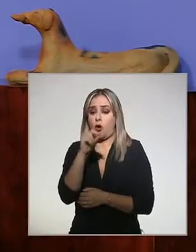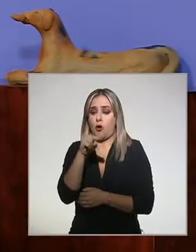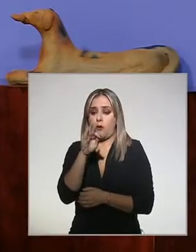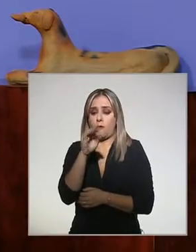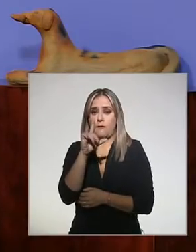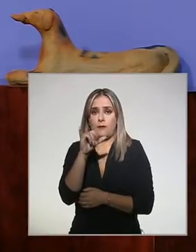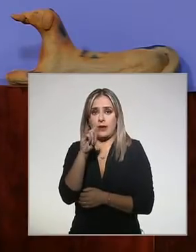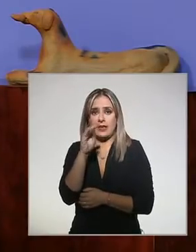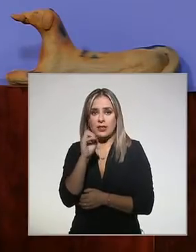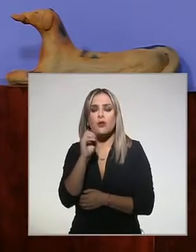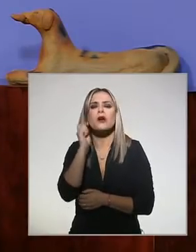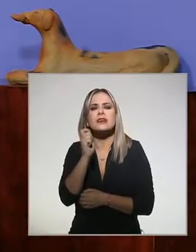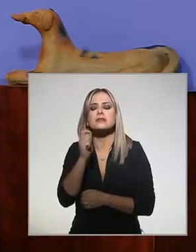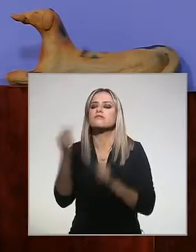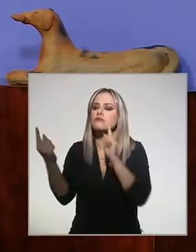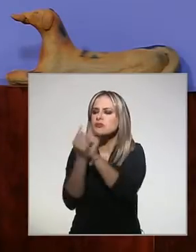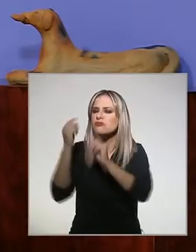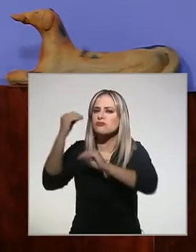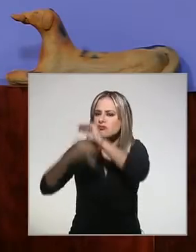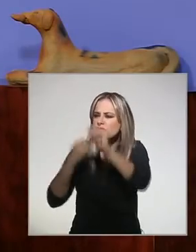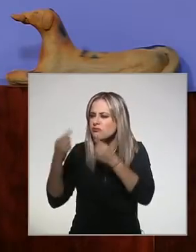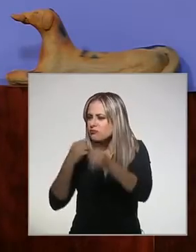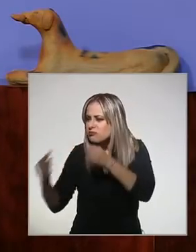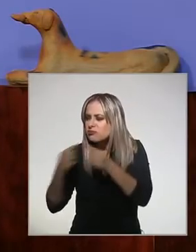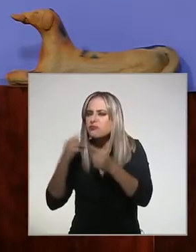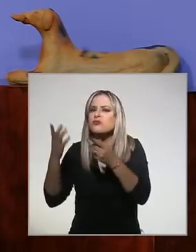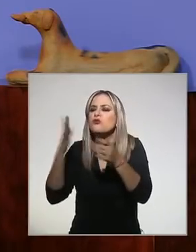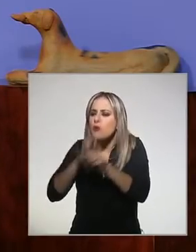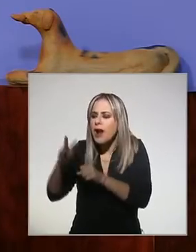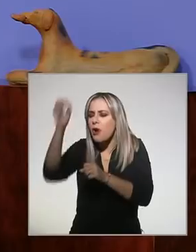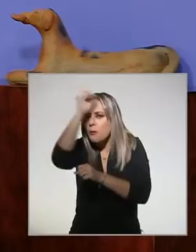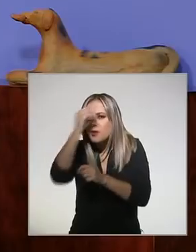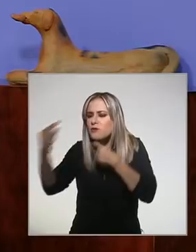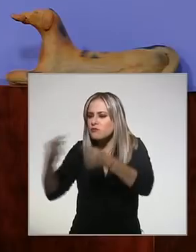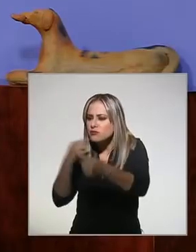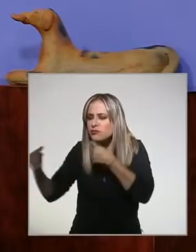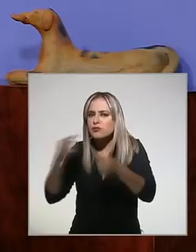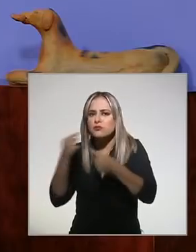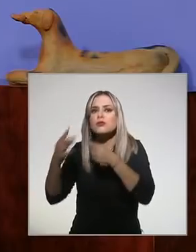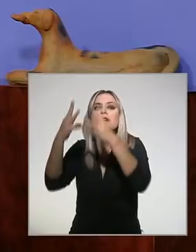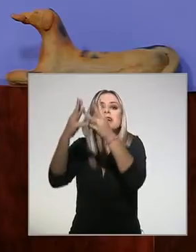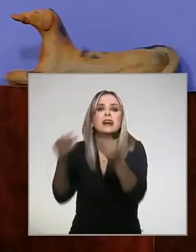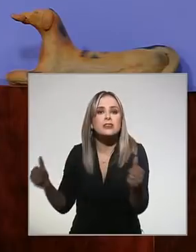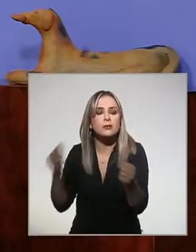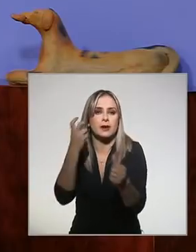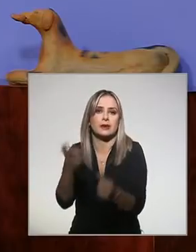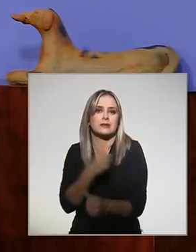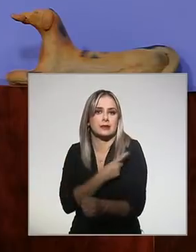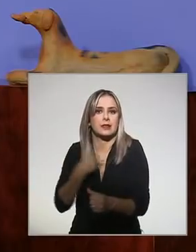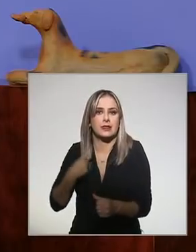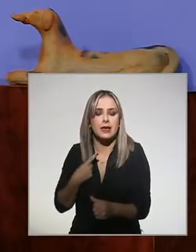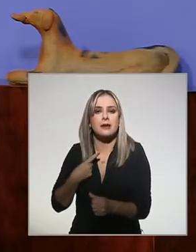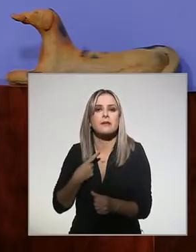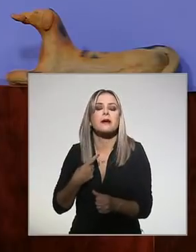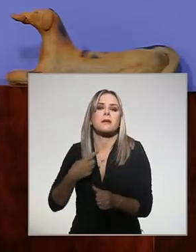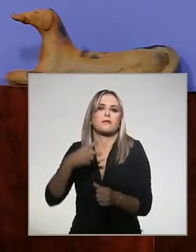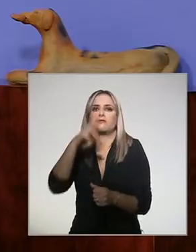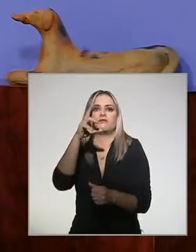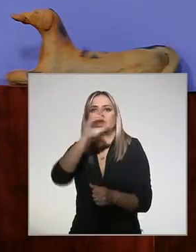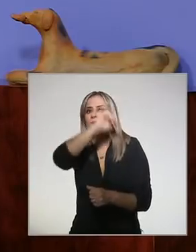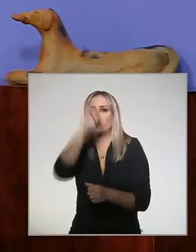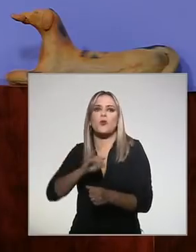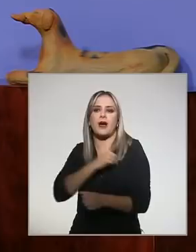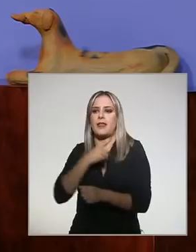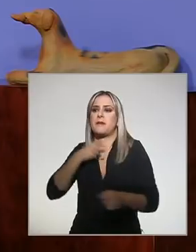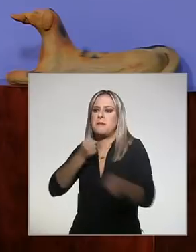ver esas necesidades que no estamos satisfaciendo, y resolverlo no debe ser siempre o casi nunca por medio de la